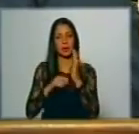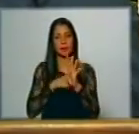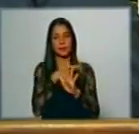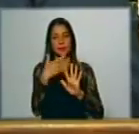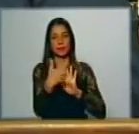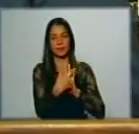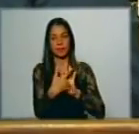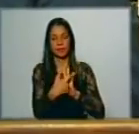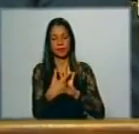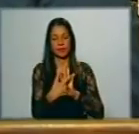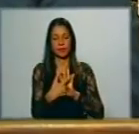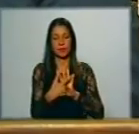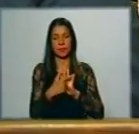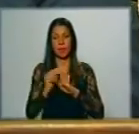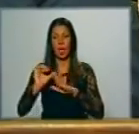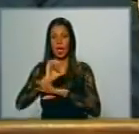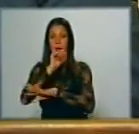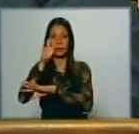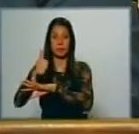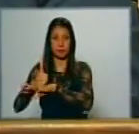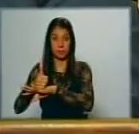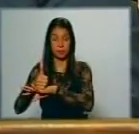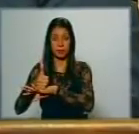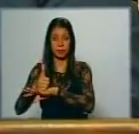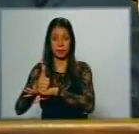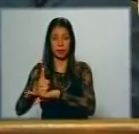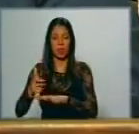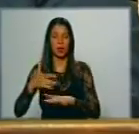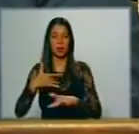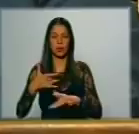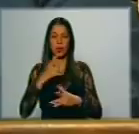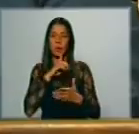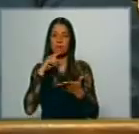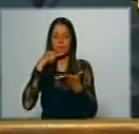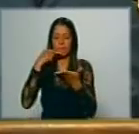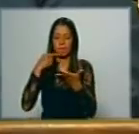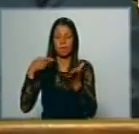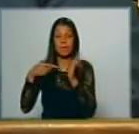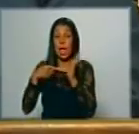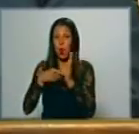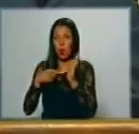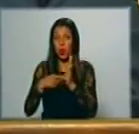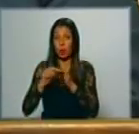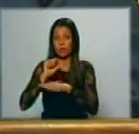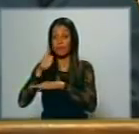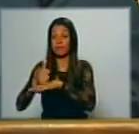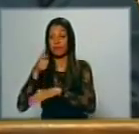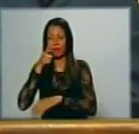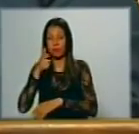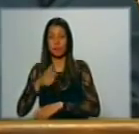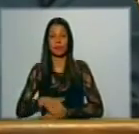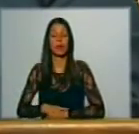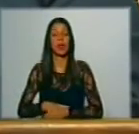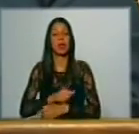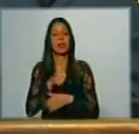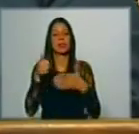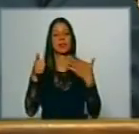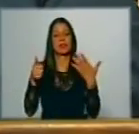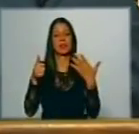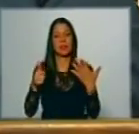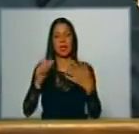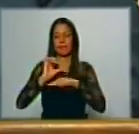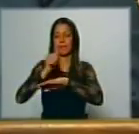5. La Superintendencia de la Actividad Aseguradora. 6. La Superintendencia de